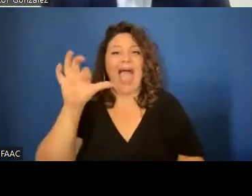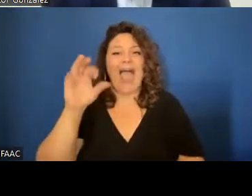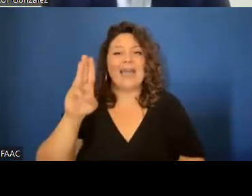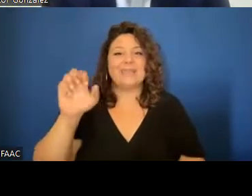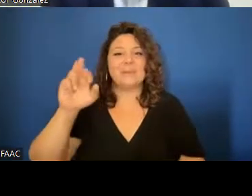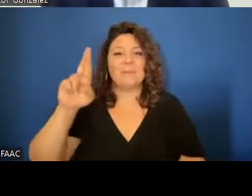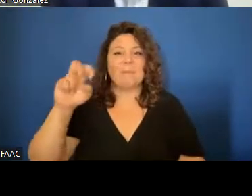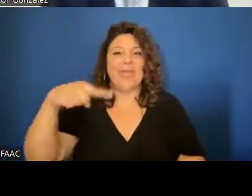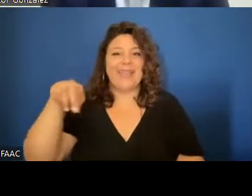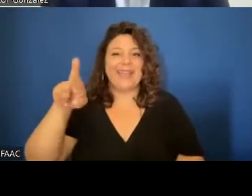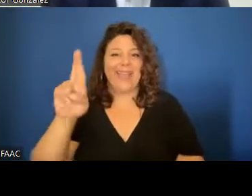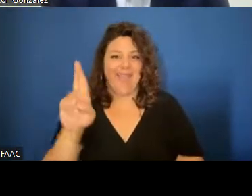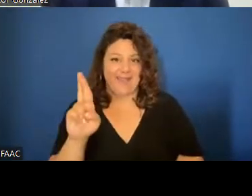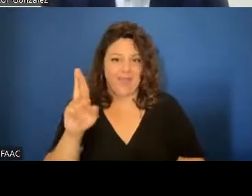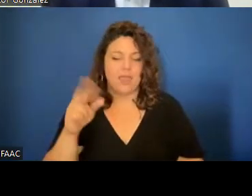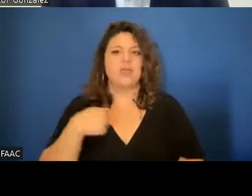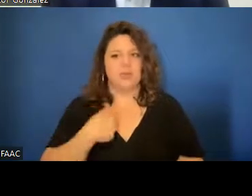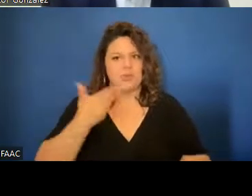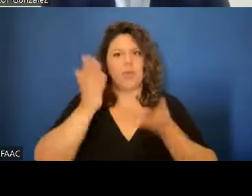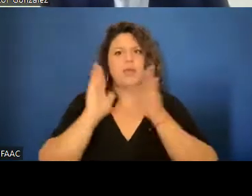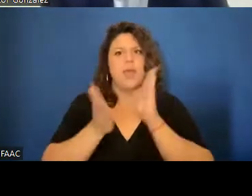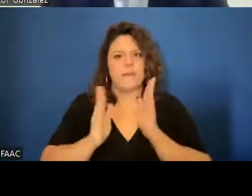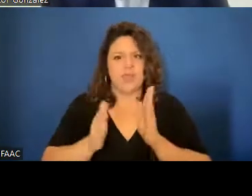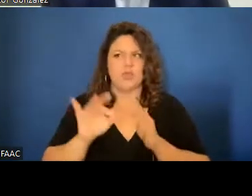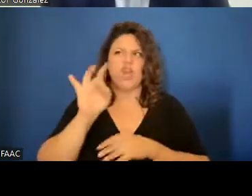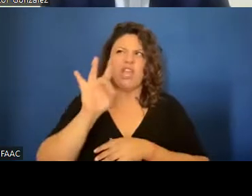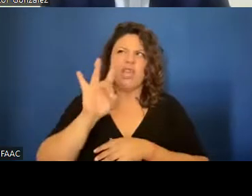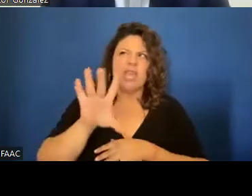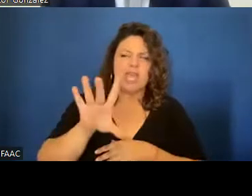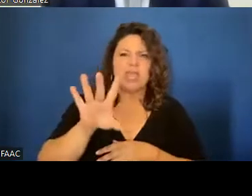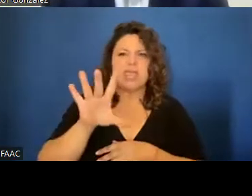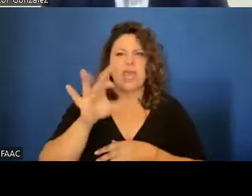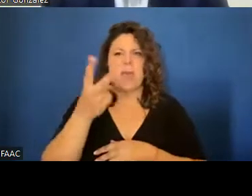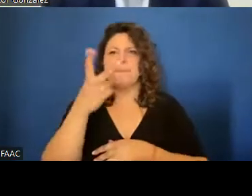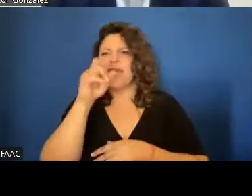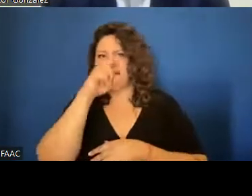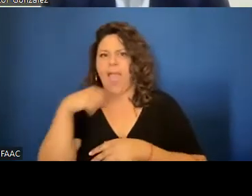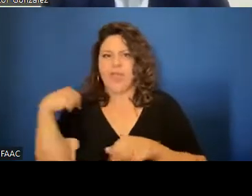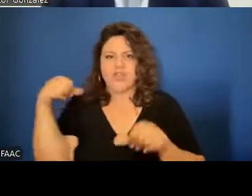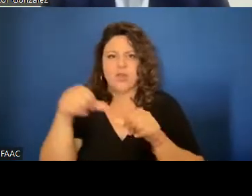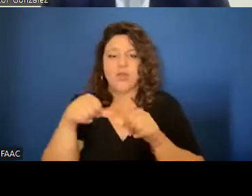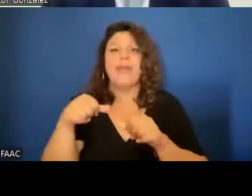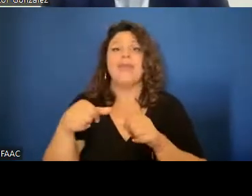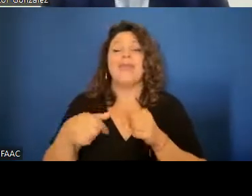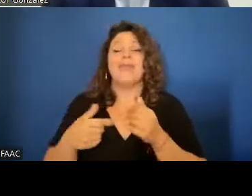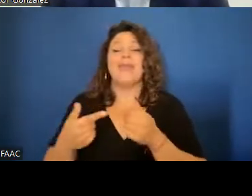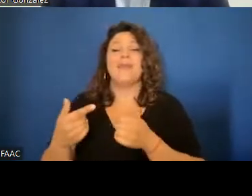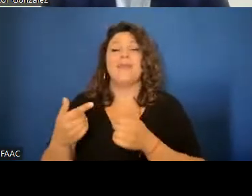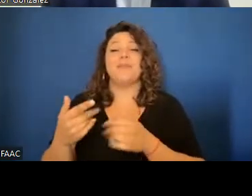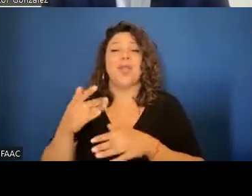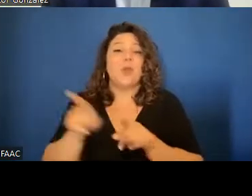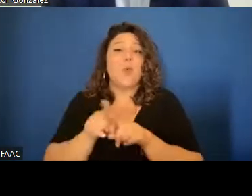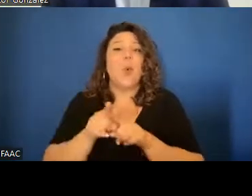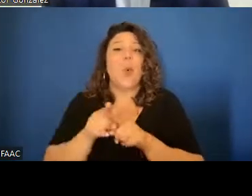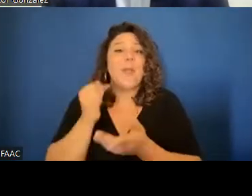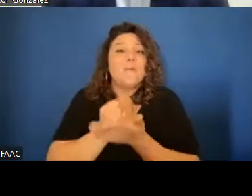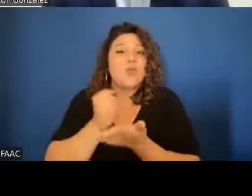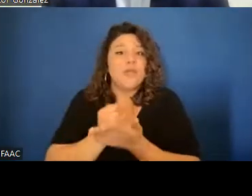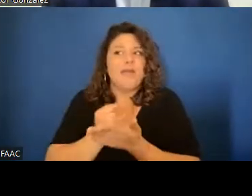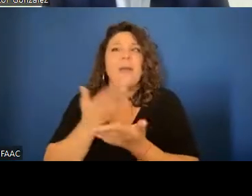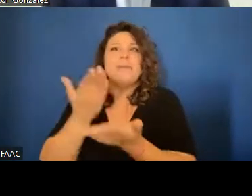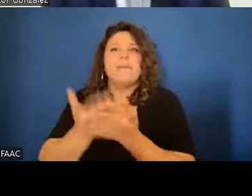ido rebatiendo ese clausulado a base de, pues, pelear con una aseguradora, incluso plantear